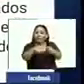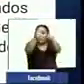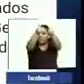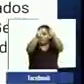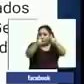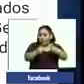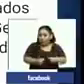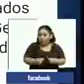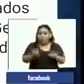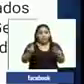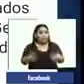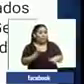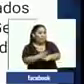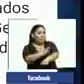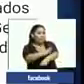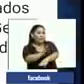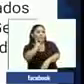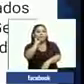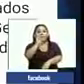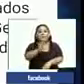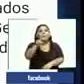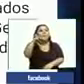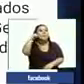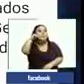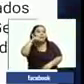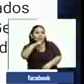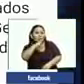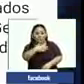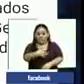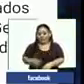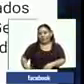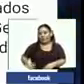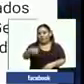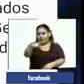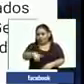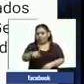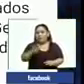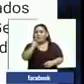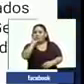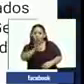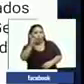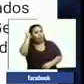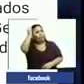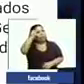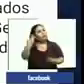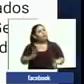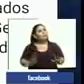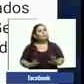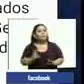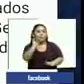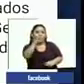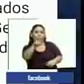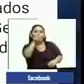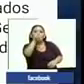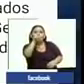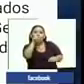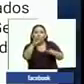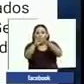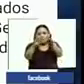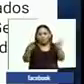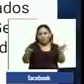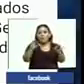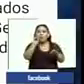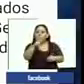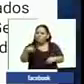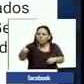presupuesto. como ya les adelantábamos, Nayib Bukele, presidente de la república, sentó postura hoy en su cuenta de Twitter y dijo